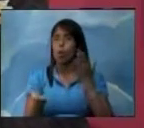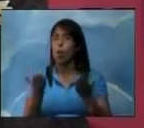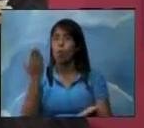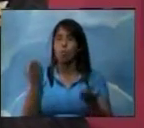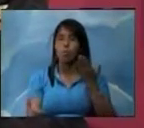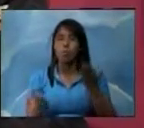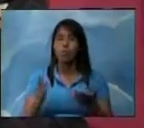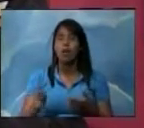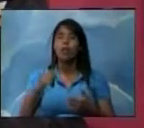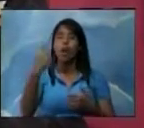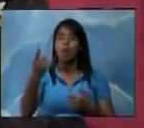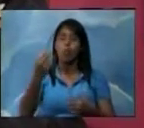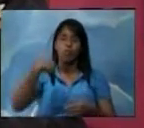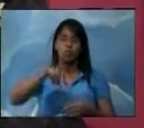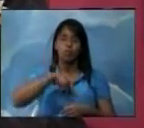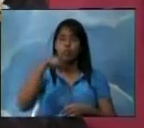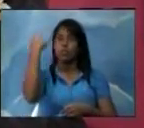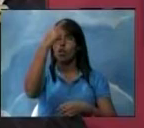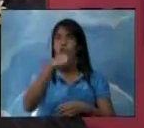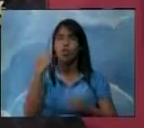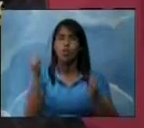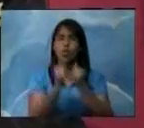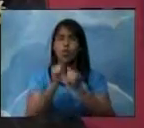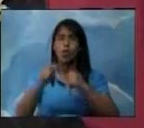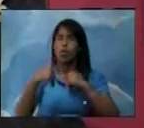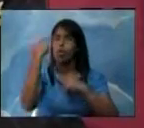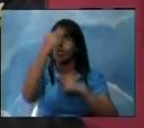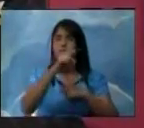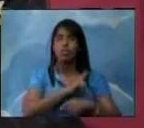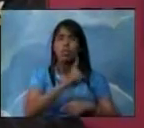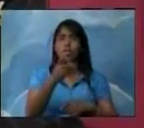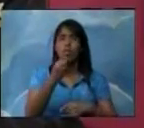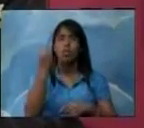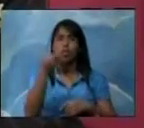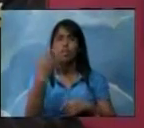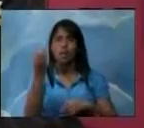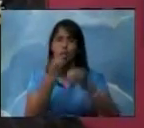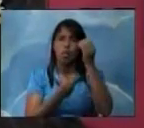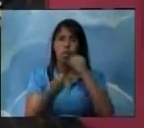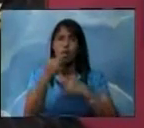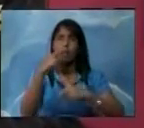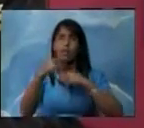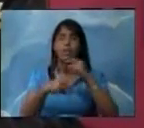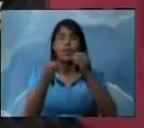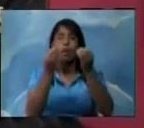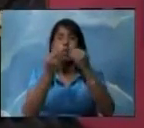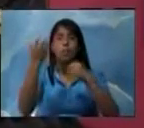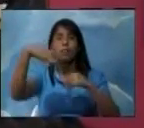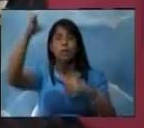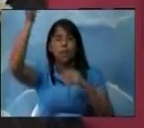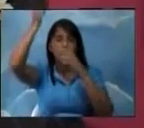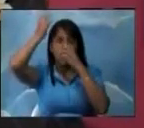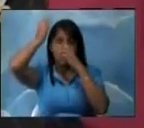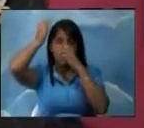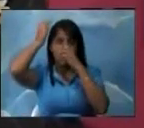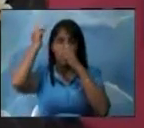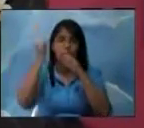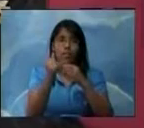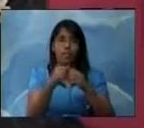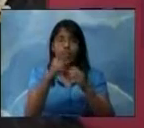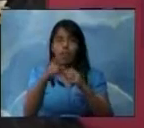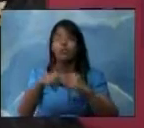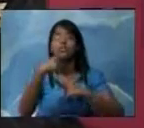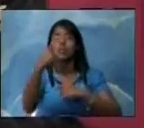luego nuestro rostro con los rostros de los muchachos que comen de la ración de la comida del rey, y